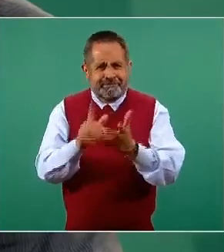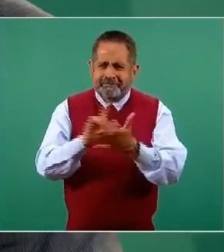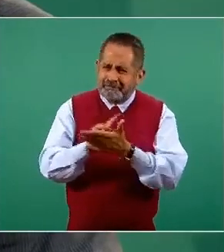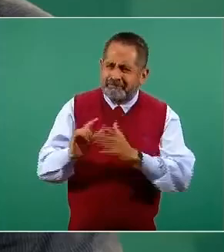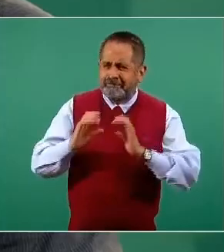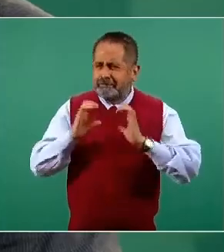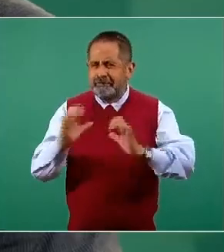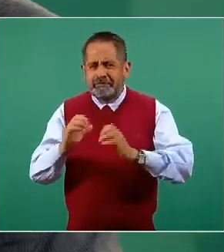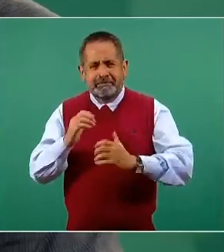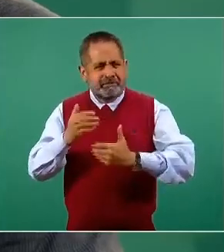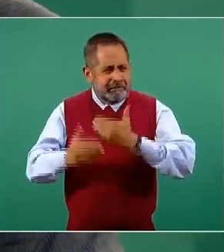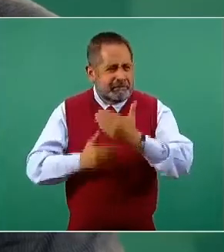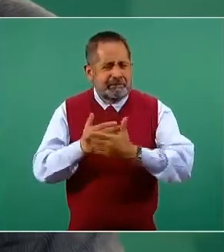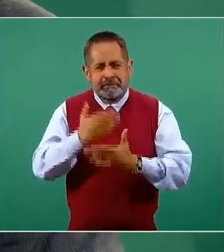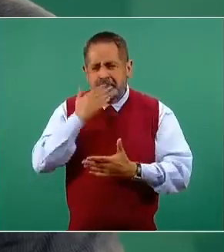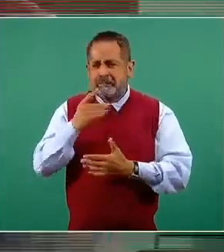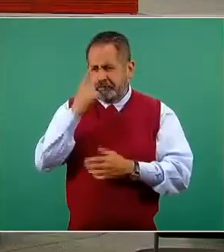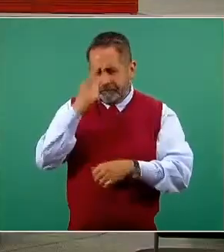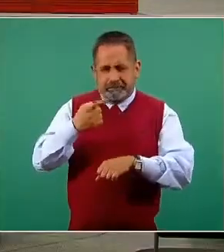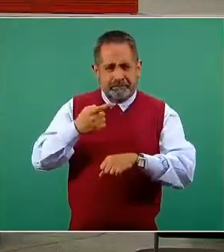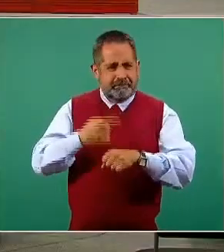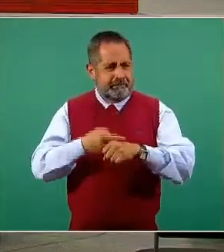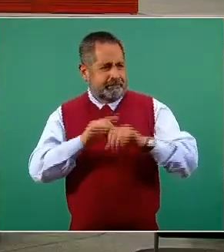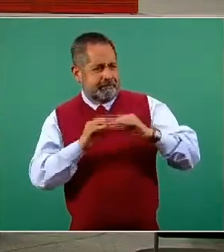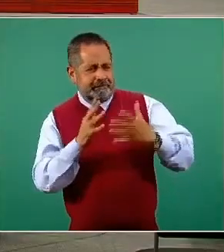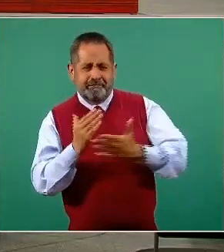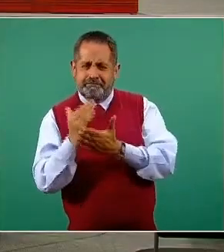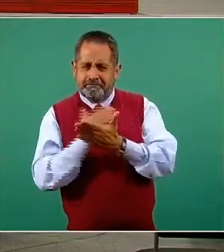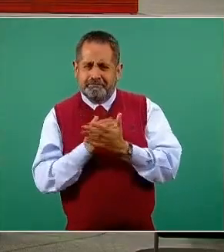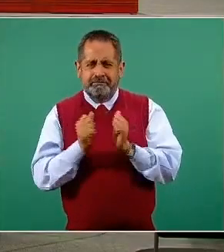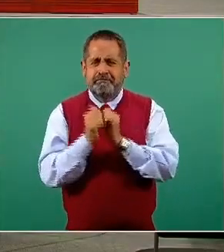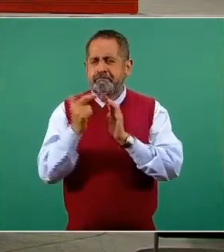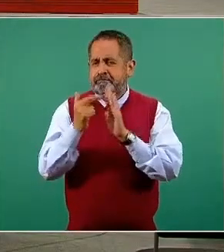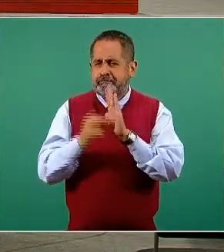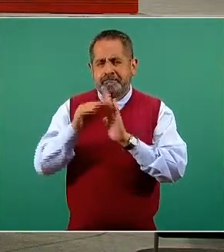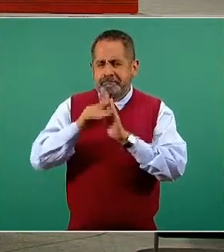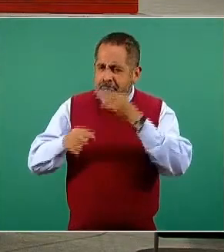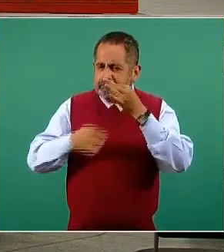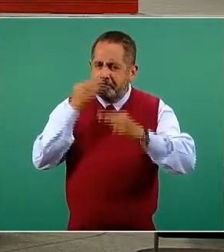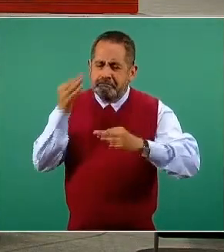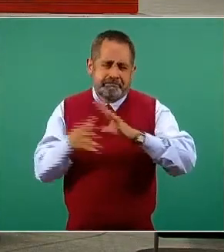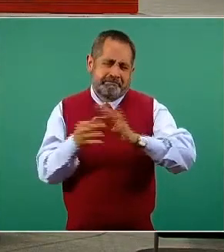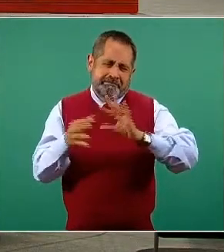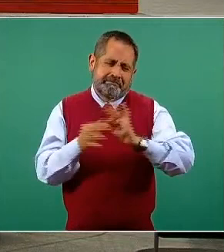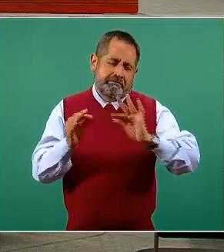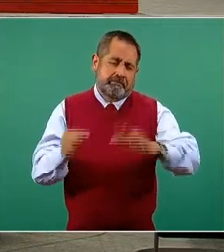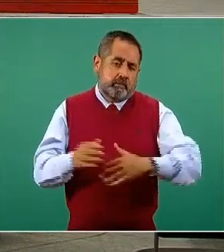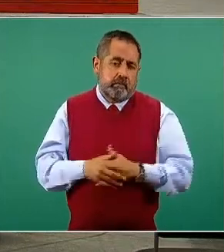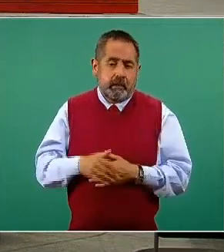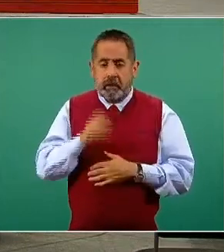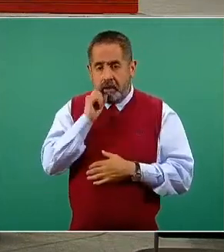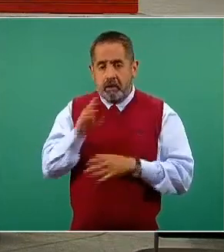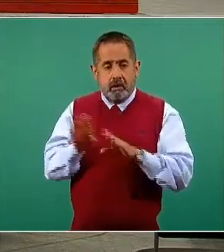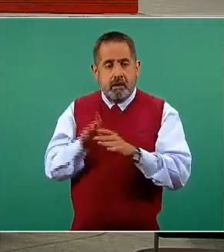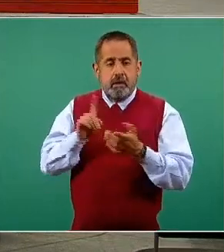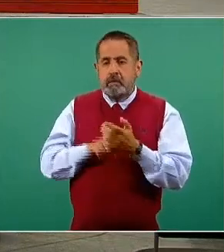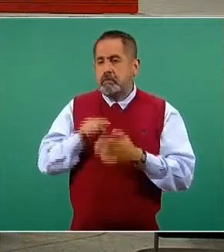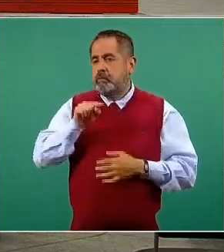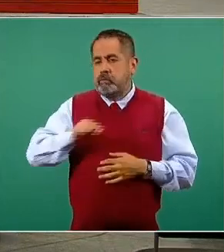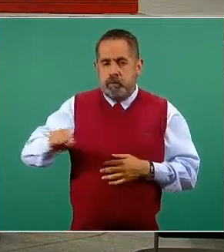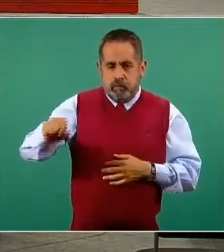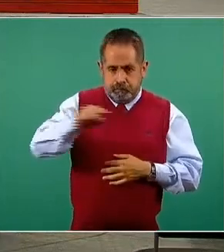indiscutible, indispensable en la atención de la epidemia con diversos componentes y particularmente en la vigilancia de las